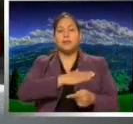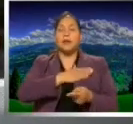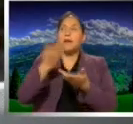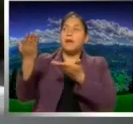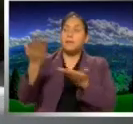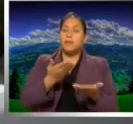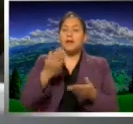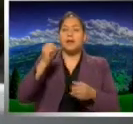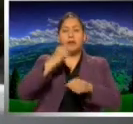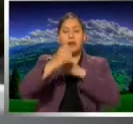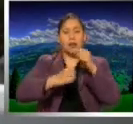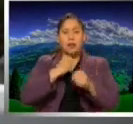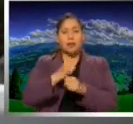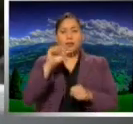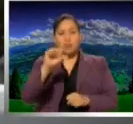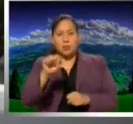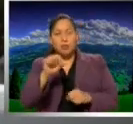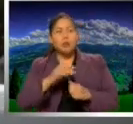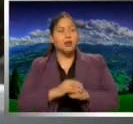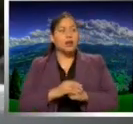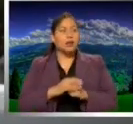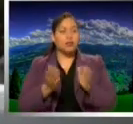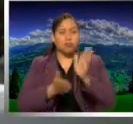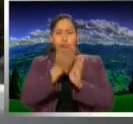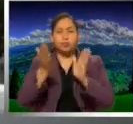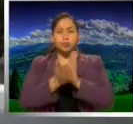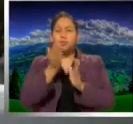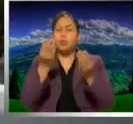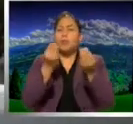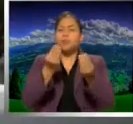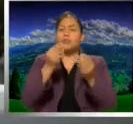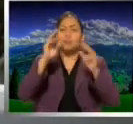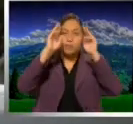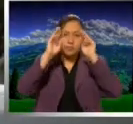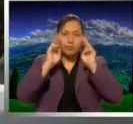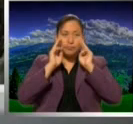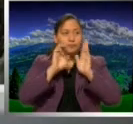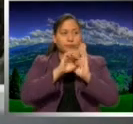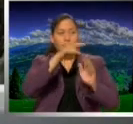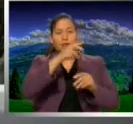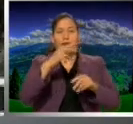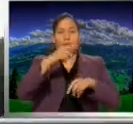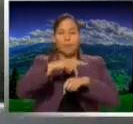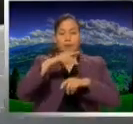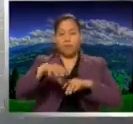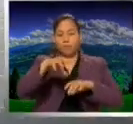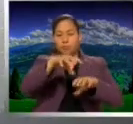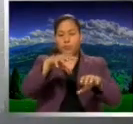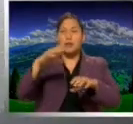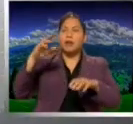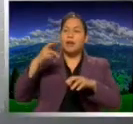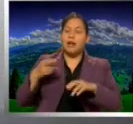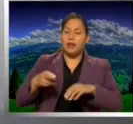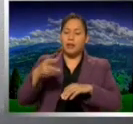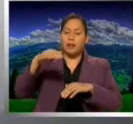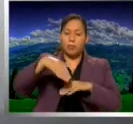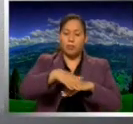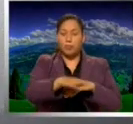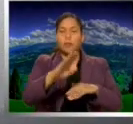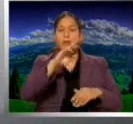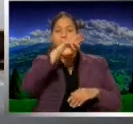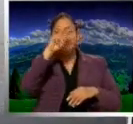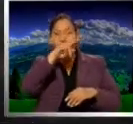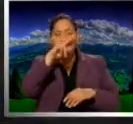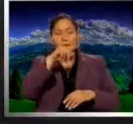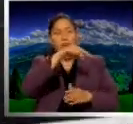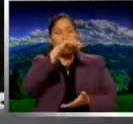llegaron en el siglo XVI, que construyeron muchísimos conventos. Aquí vemos el río, me parece que este es el Viborillas, y ahí está la